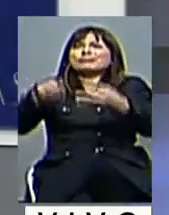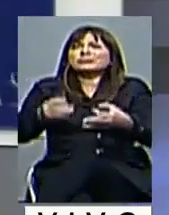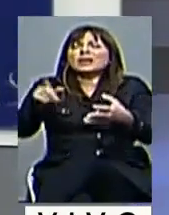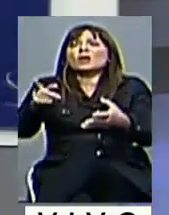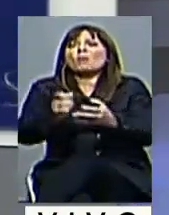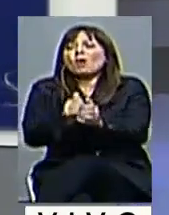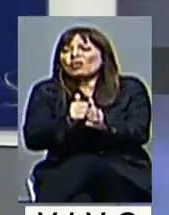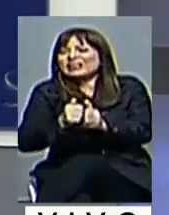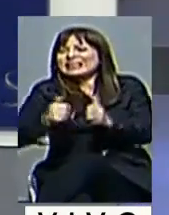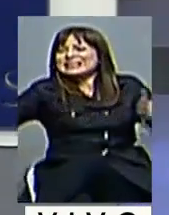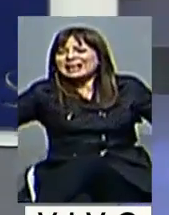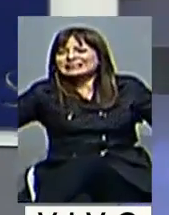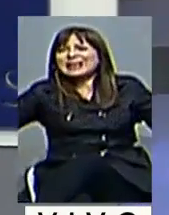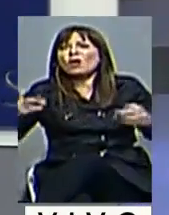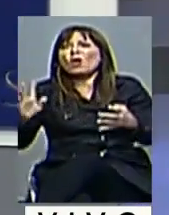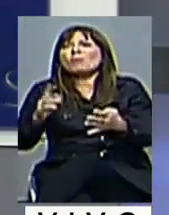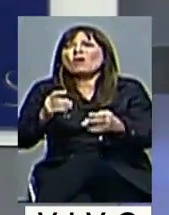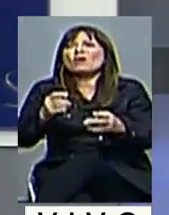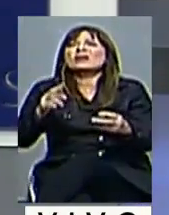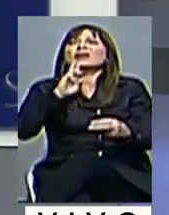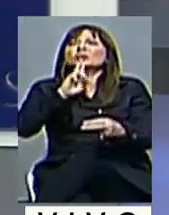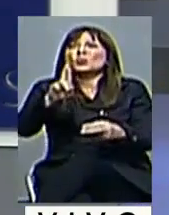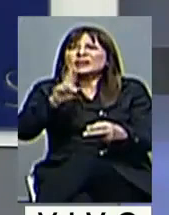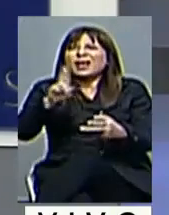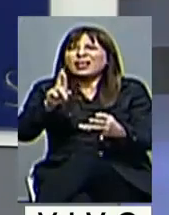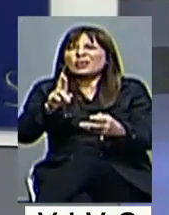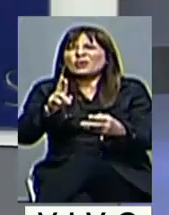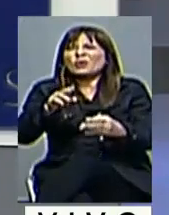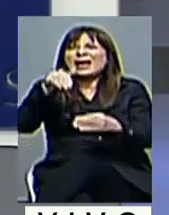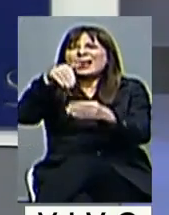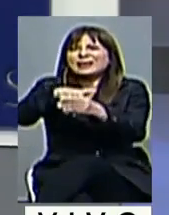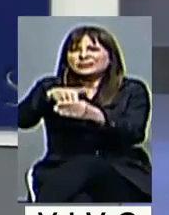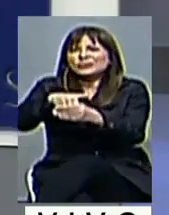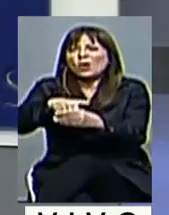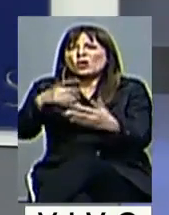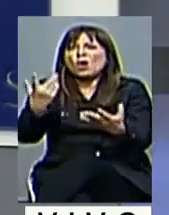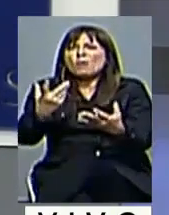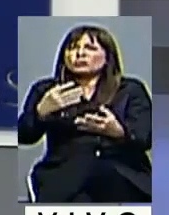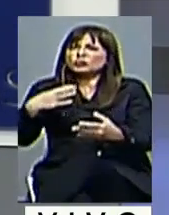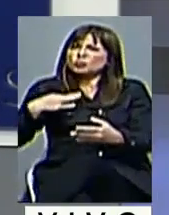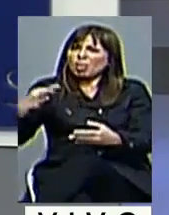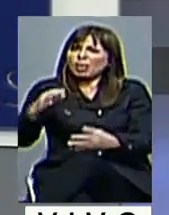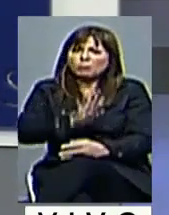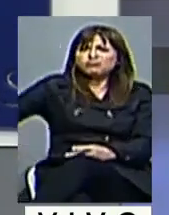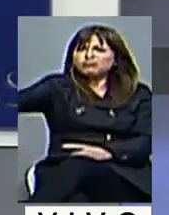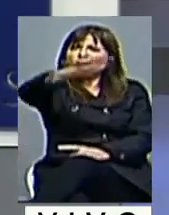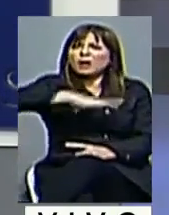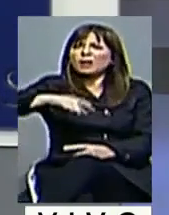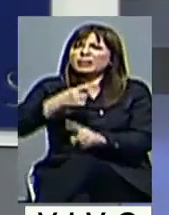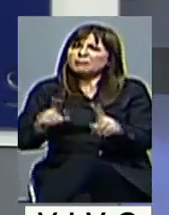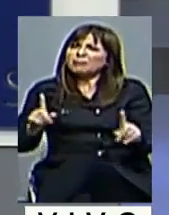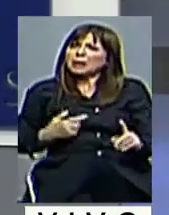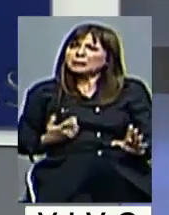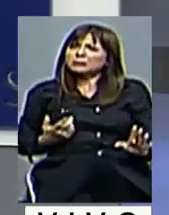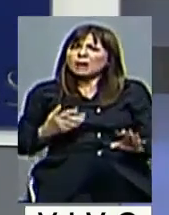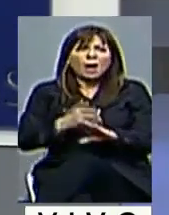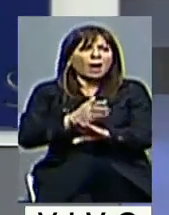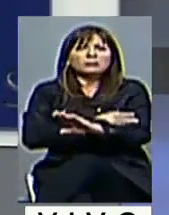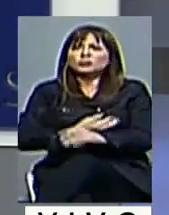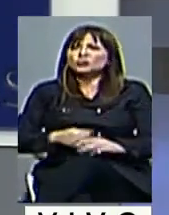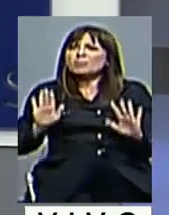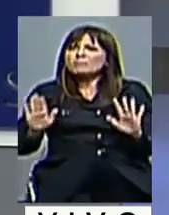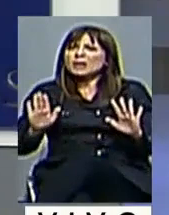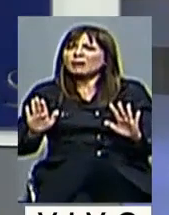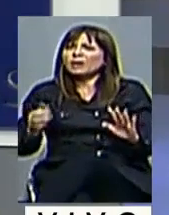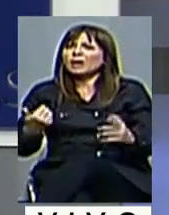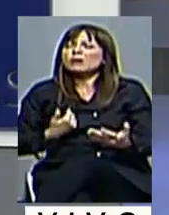distancia que marca el resultado de la elección, señala un poco una ciudadanía distinta a la que todos nos esperaban. Señala también